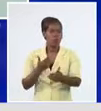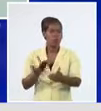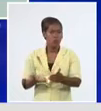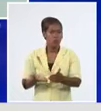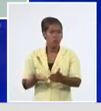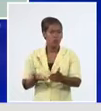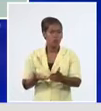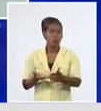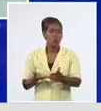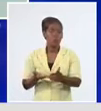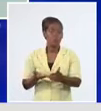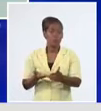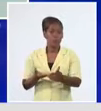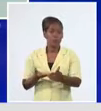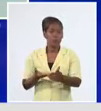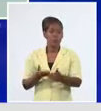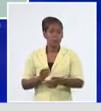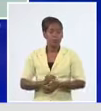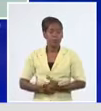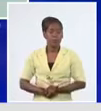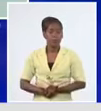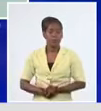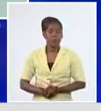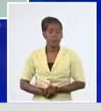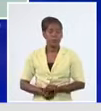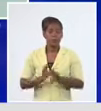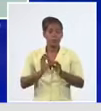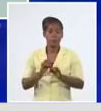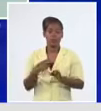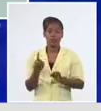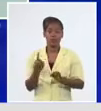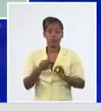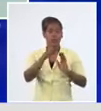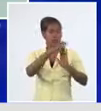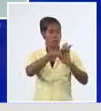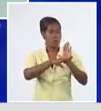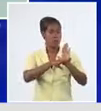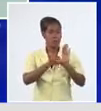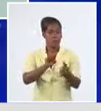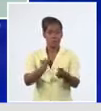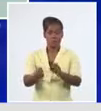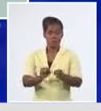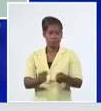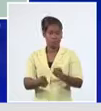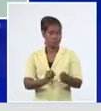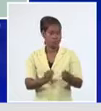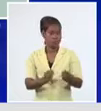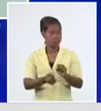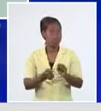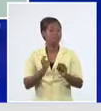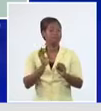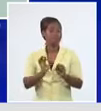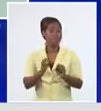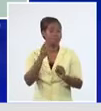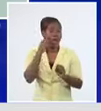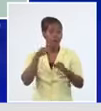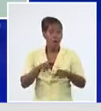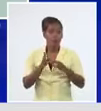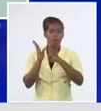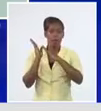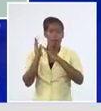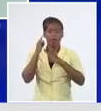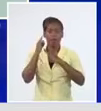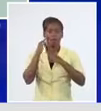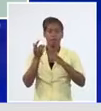población, con el incremento de las medidas de restricción y con lo que vamos a ver a continuación, que es el